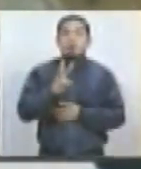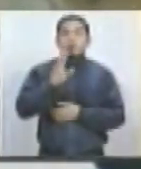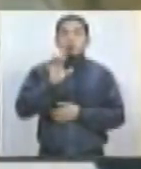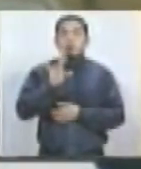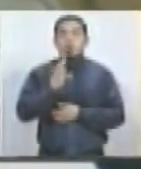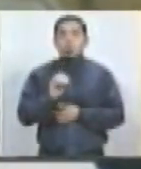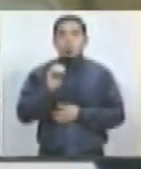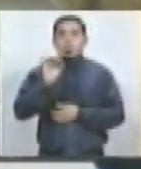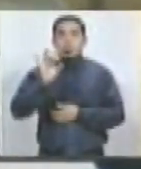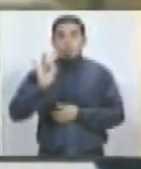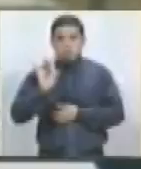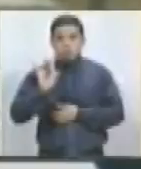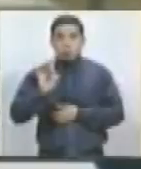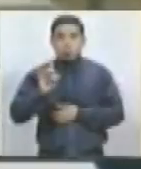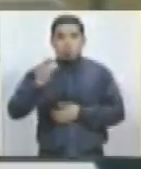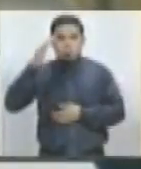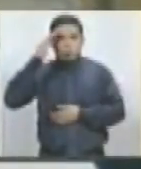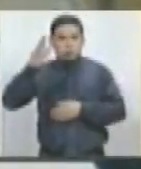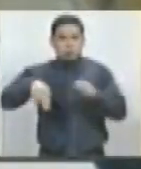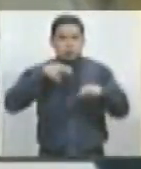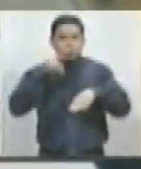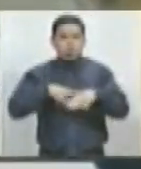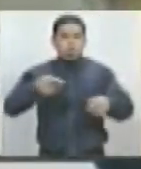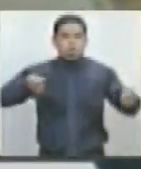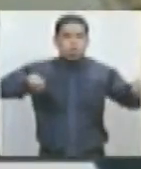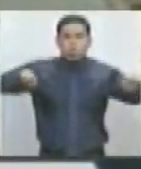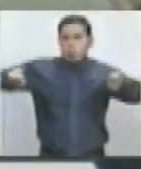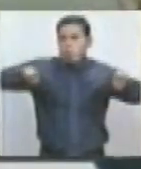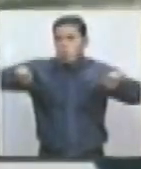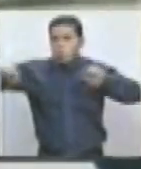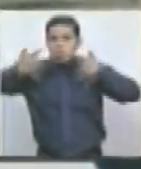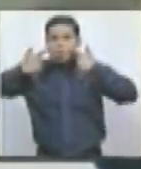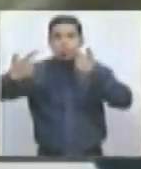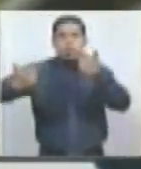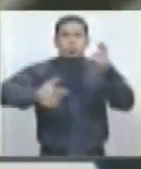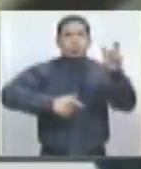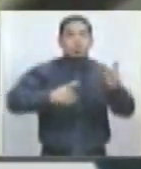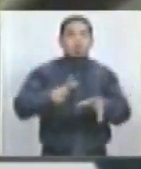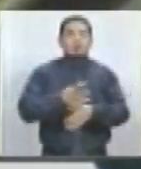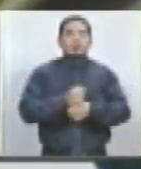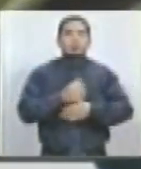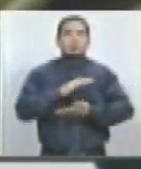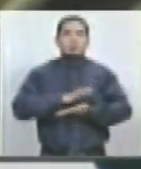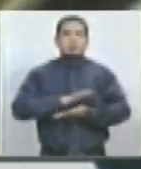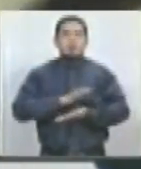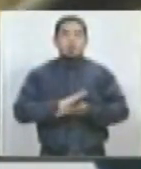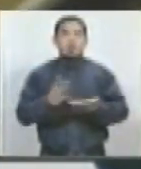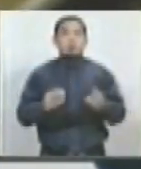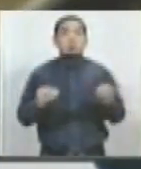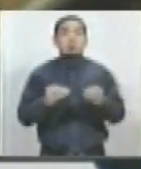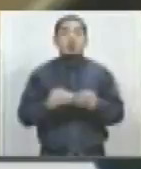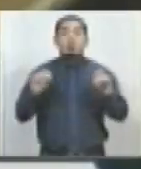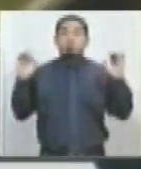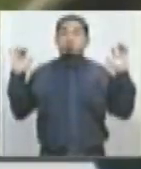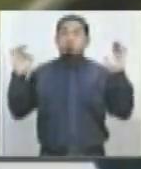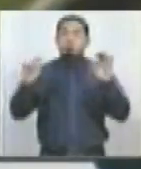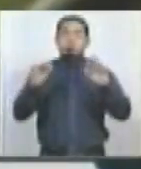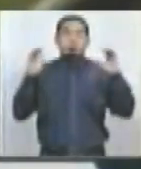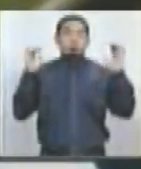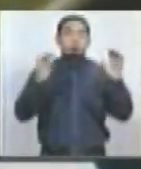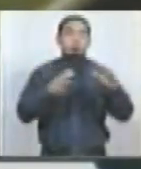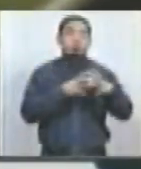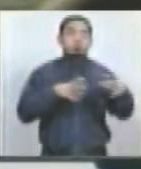34,608 efectivos que controlarán y garantizarán la integridad de las personas y sus bienes en los lugares de concentración masiva,